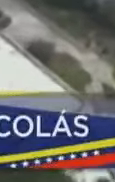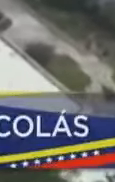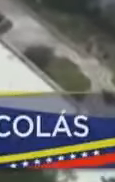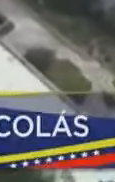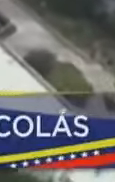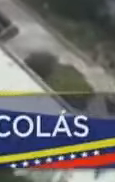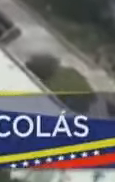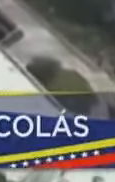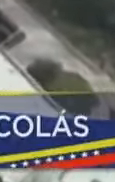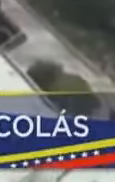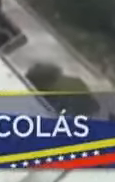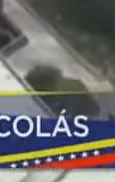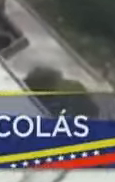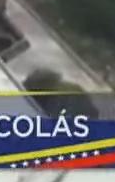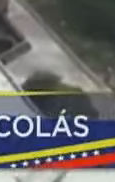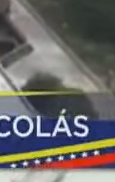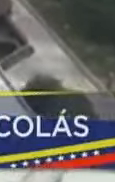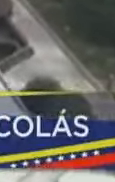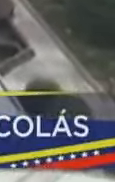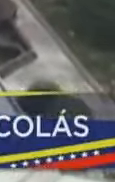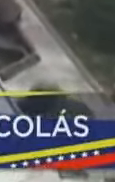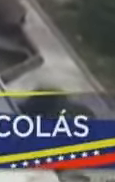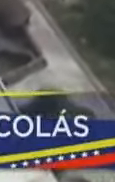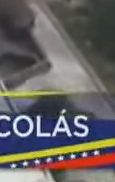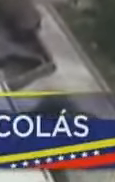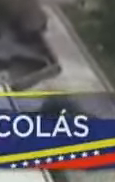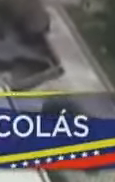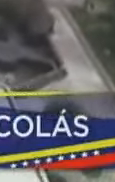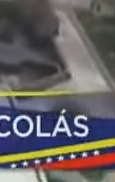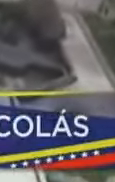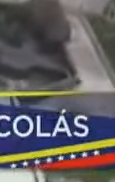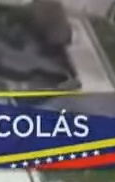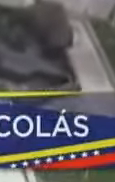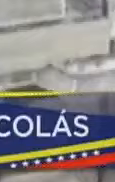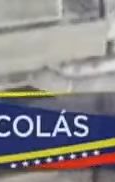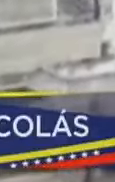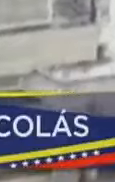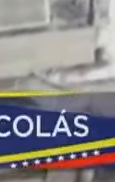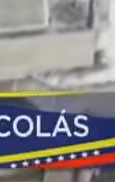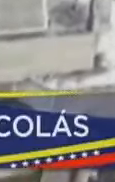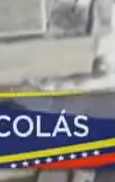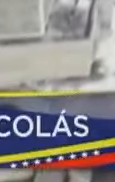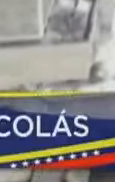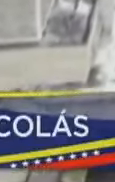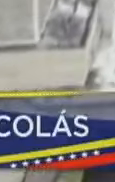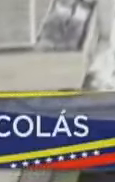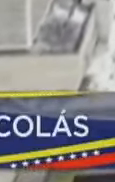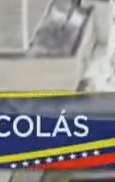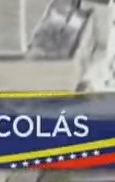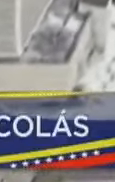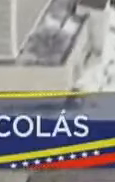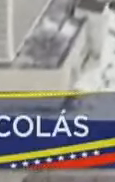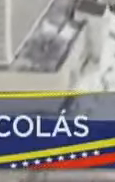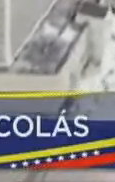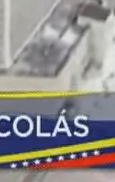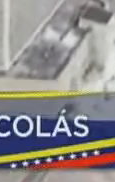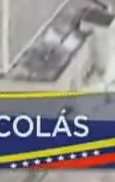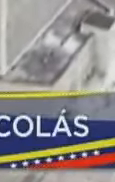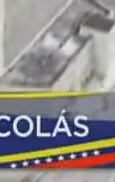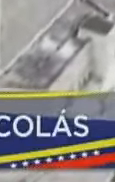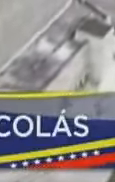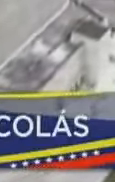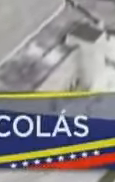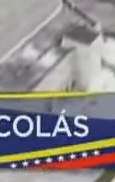de la República también ha destacado la participación de los emprendedores en diversas áreas, siempre pensando en la economía